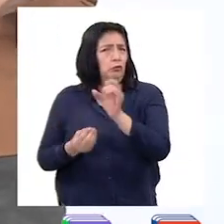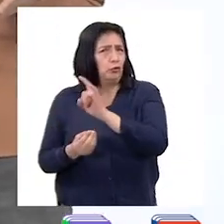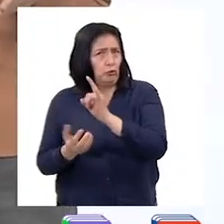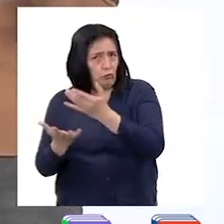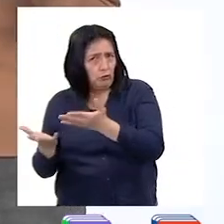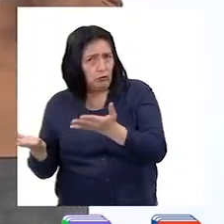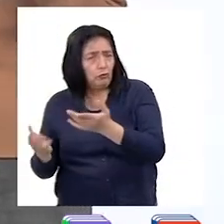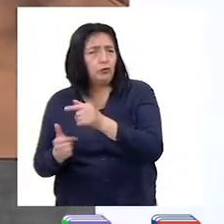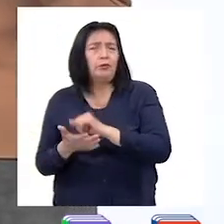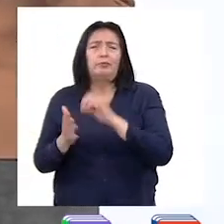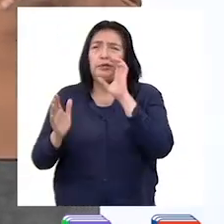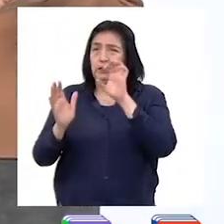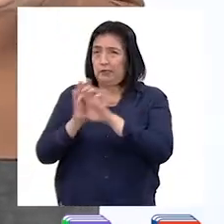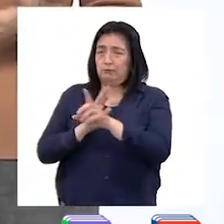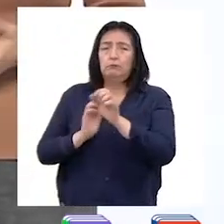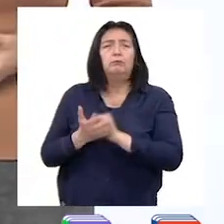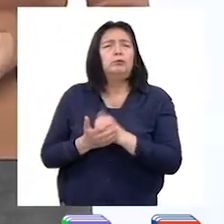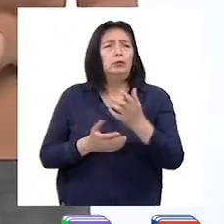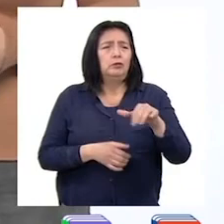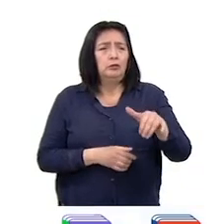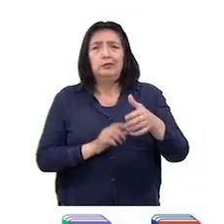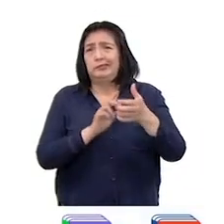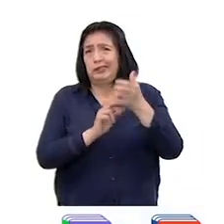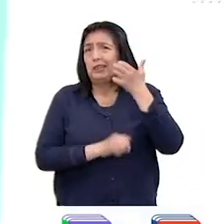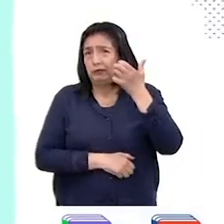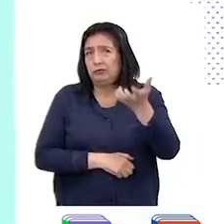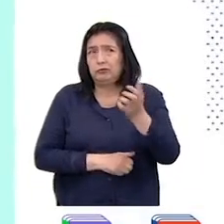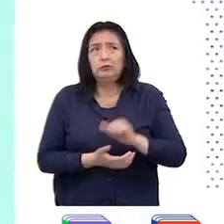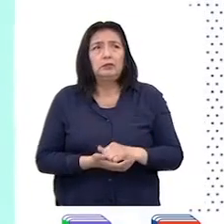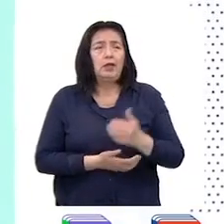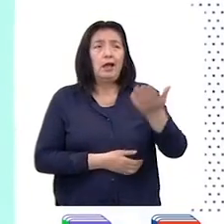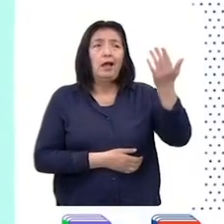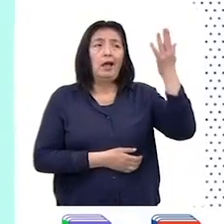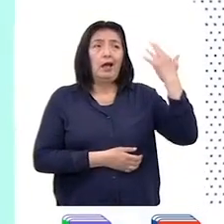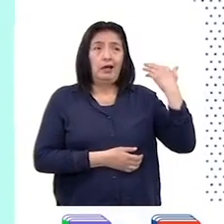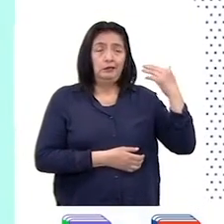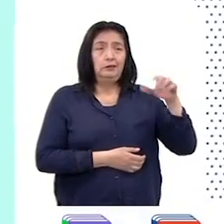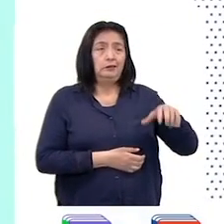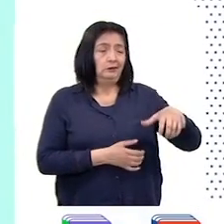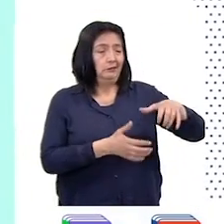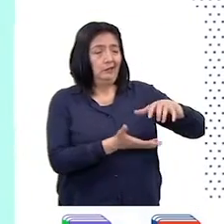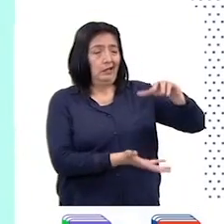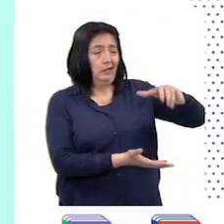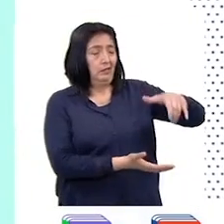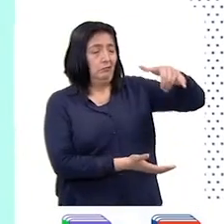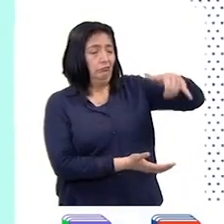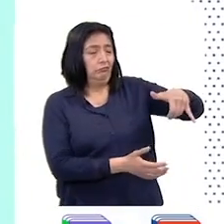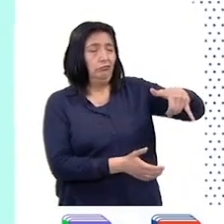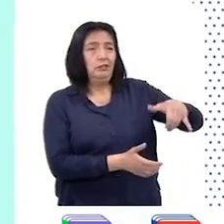mismo objeto, como en el caso de los teléfonos. Antes eran aparatos grandes y